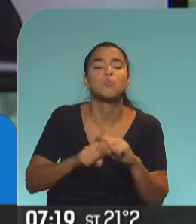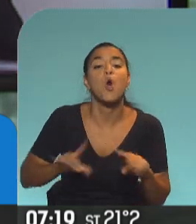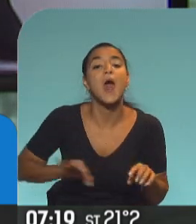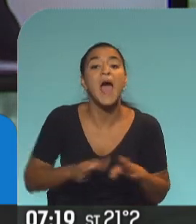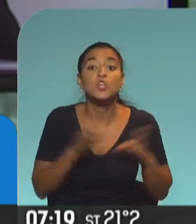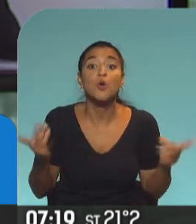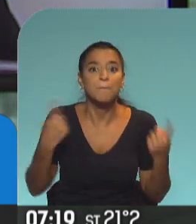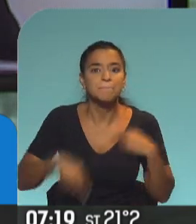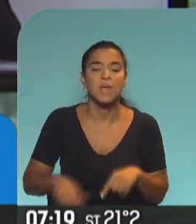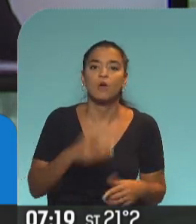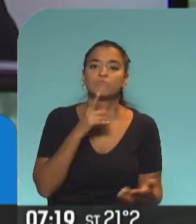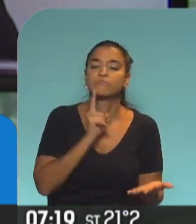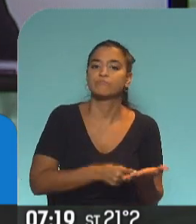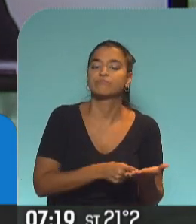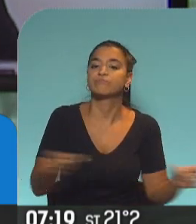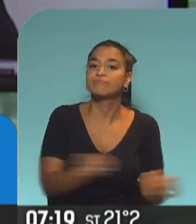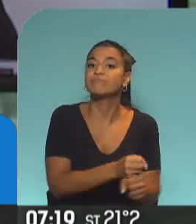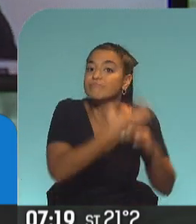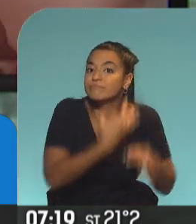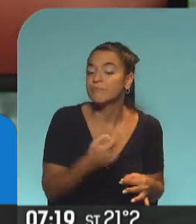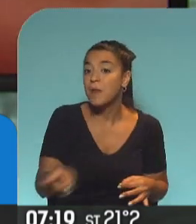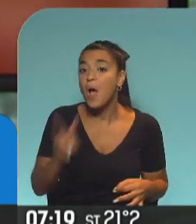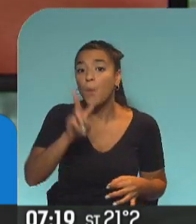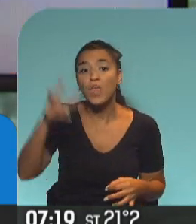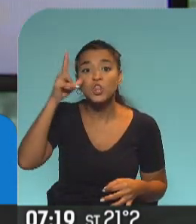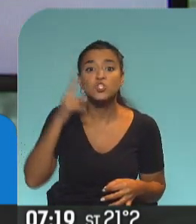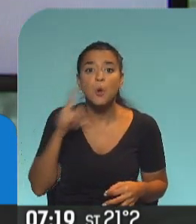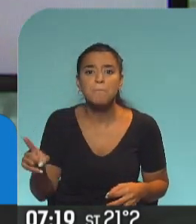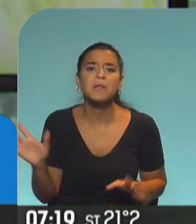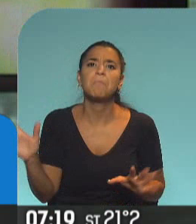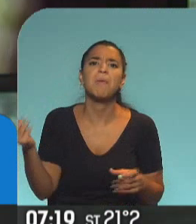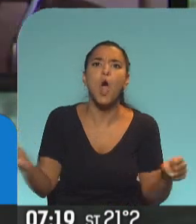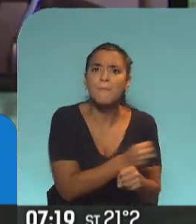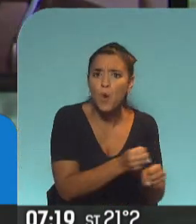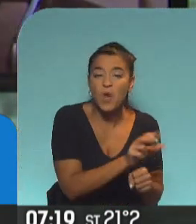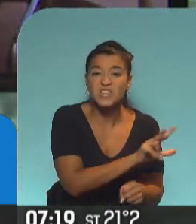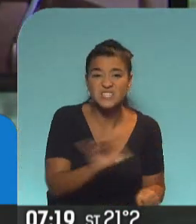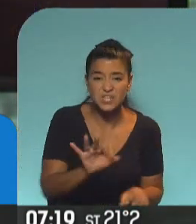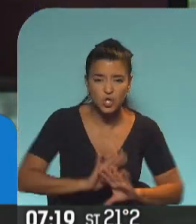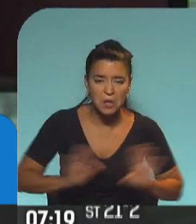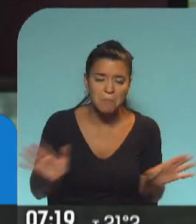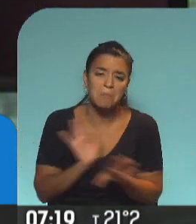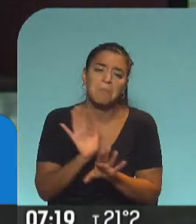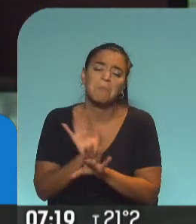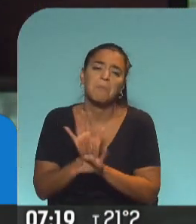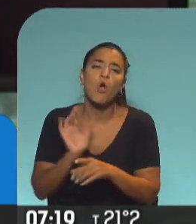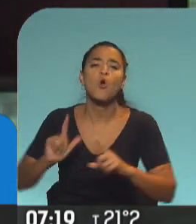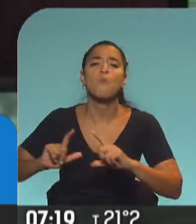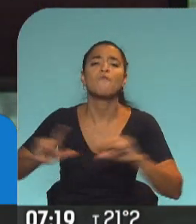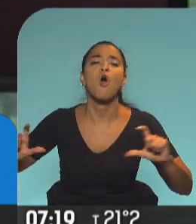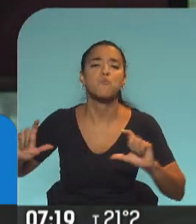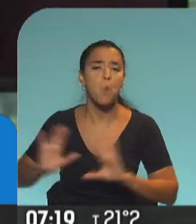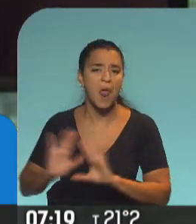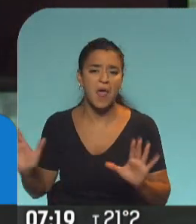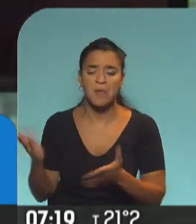tiene un sentido. Aquí hay 28.000 que salen casi con mimeógrafo, casi con una fórmula que es,